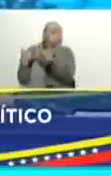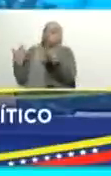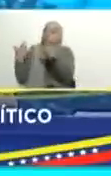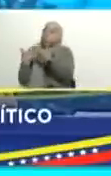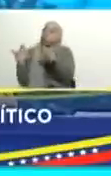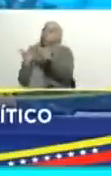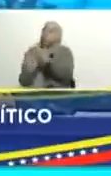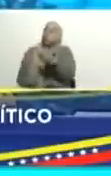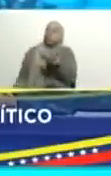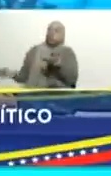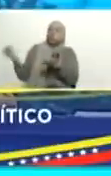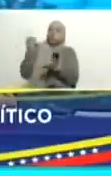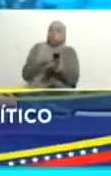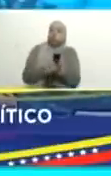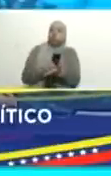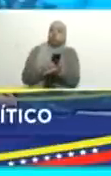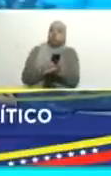vez.